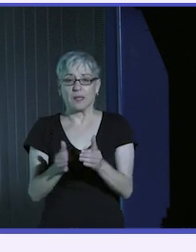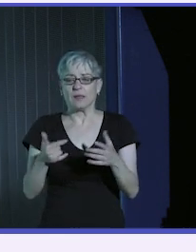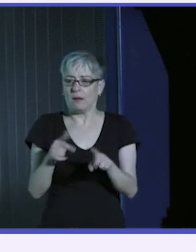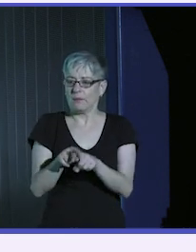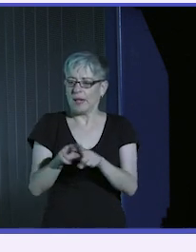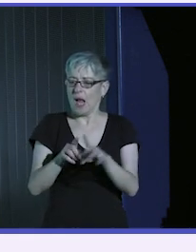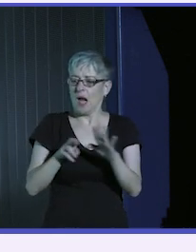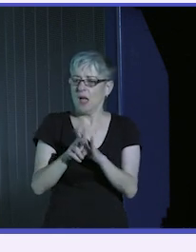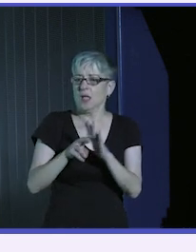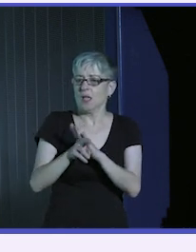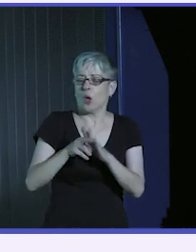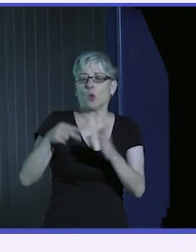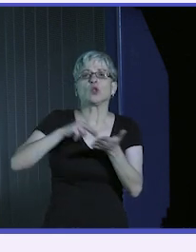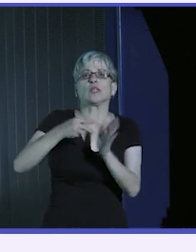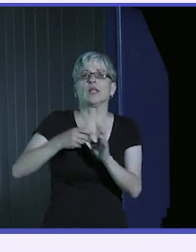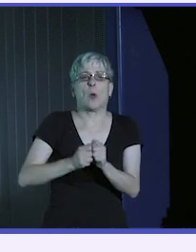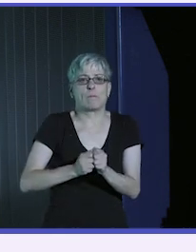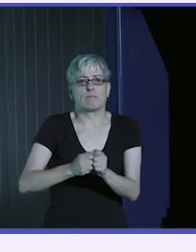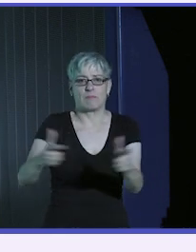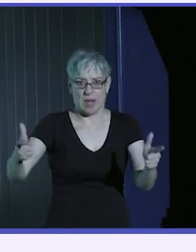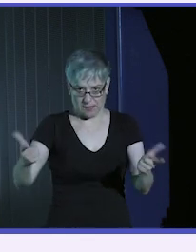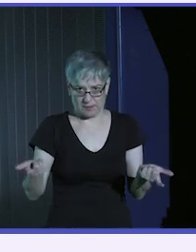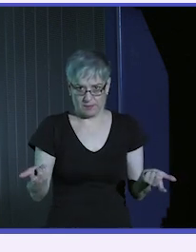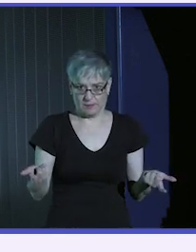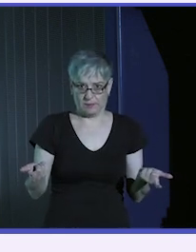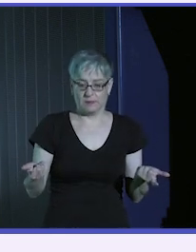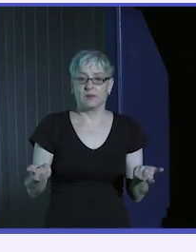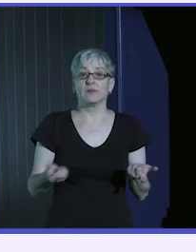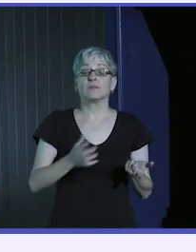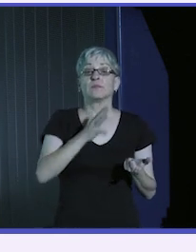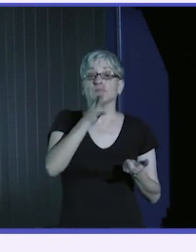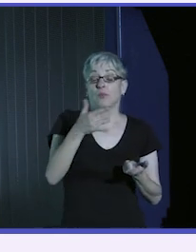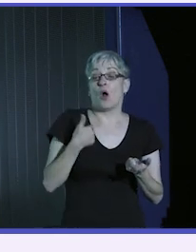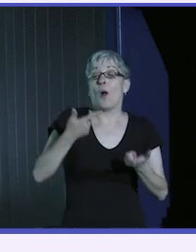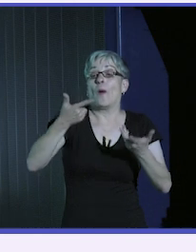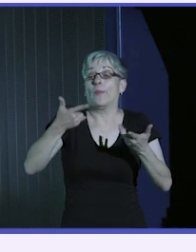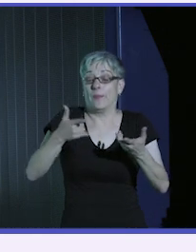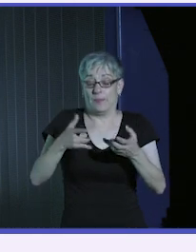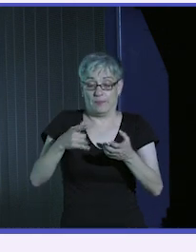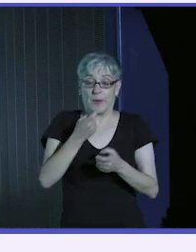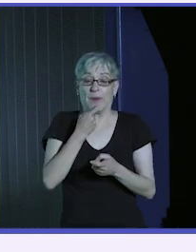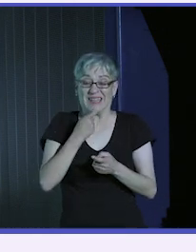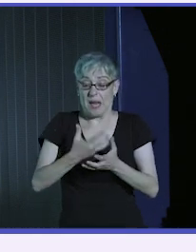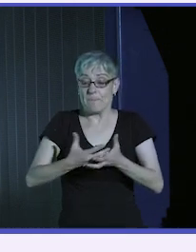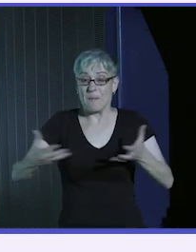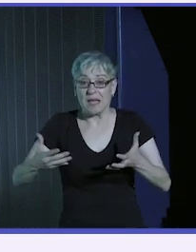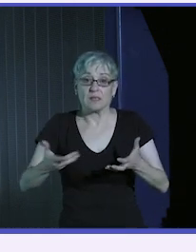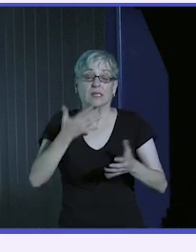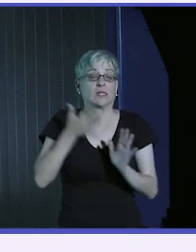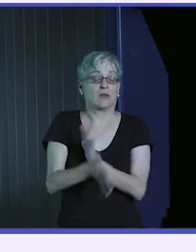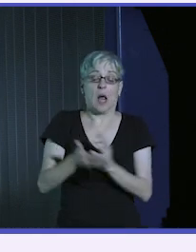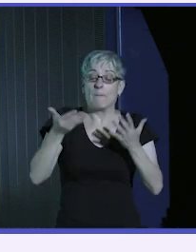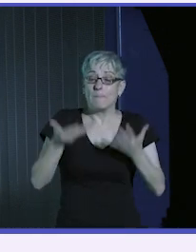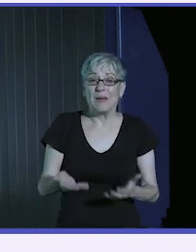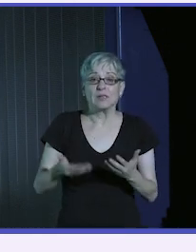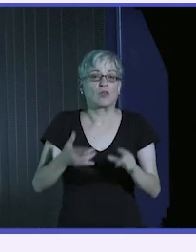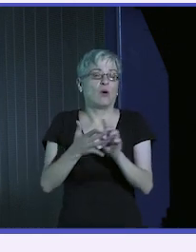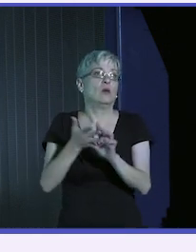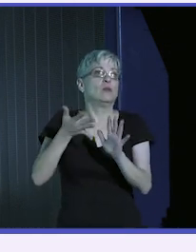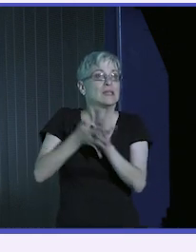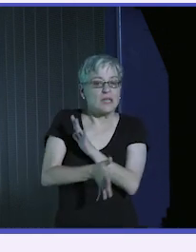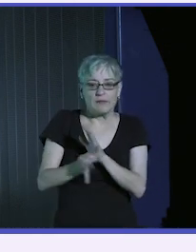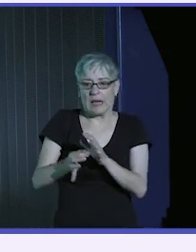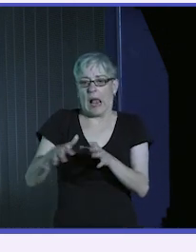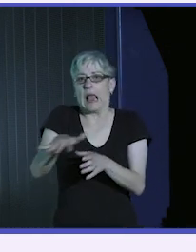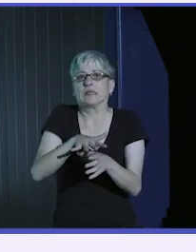eléctricos se extiendan mayor medida en el mercado, porque al final eso redunda en el peso de la batería, redunda en el espacio